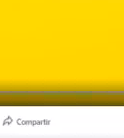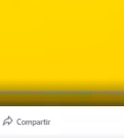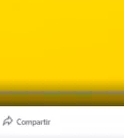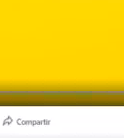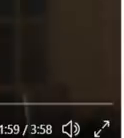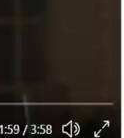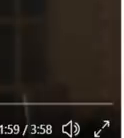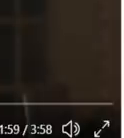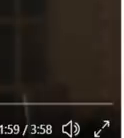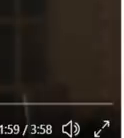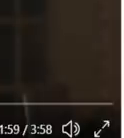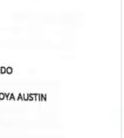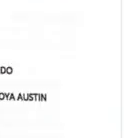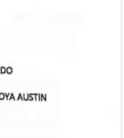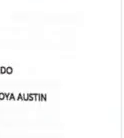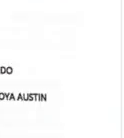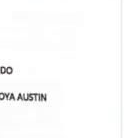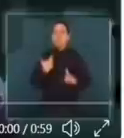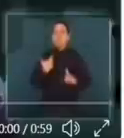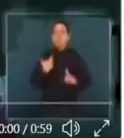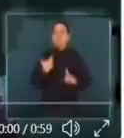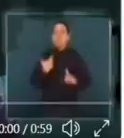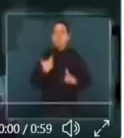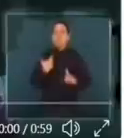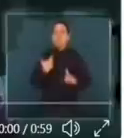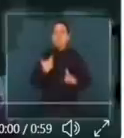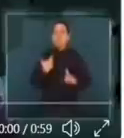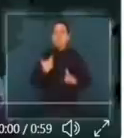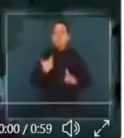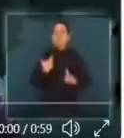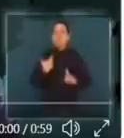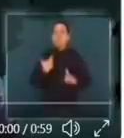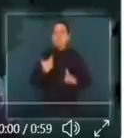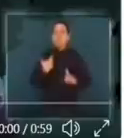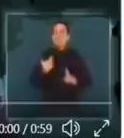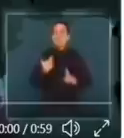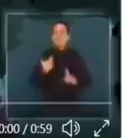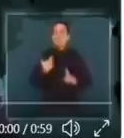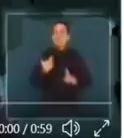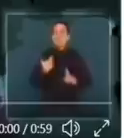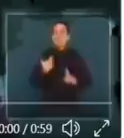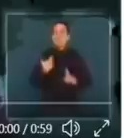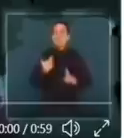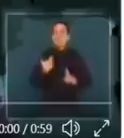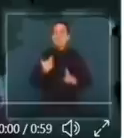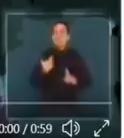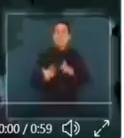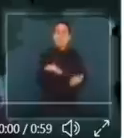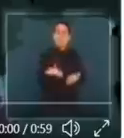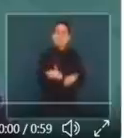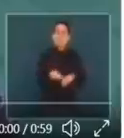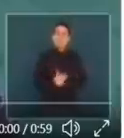víctima. Por eso el presidente hoy se enojó y dijo que qué pretendían con toda esta